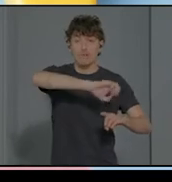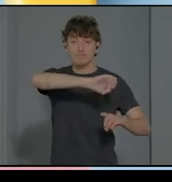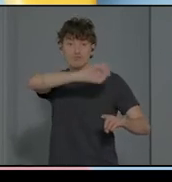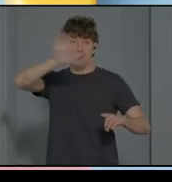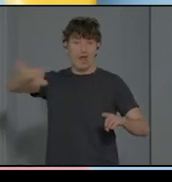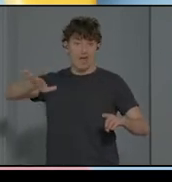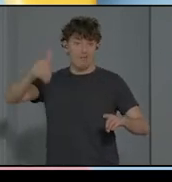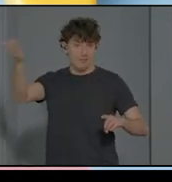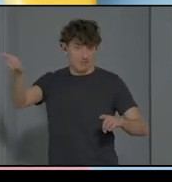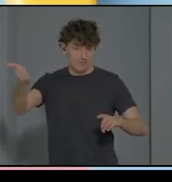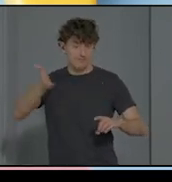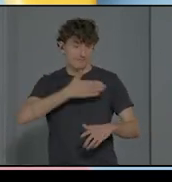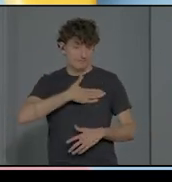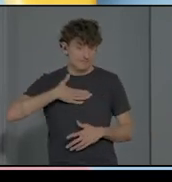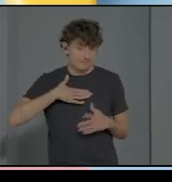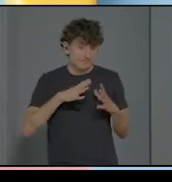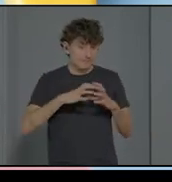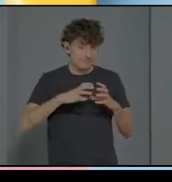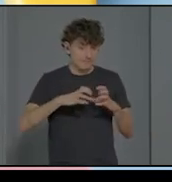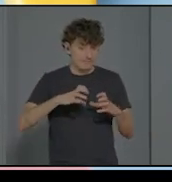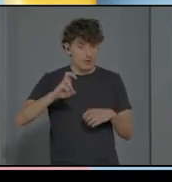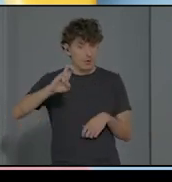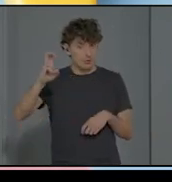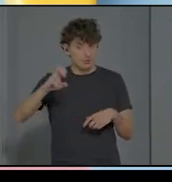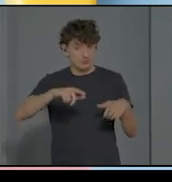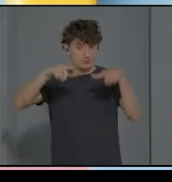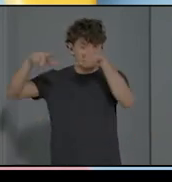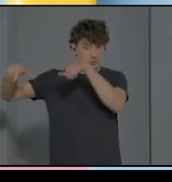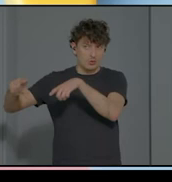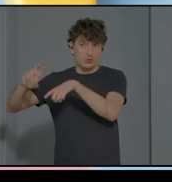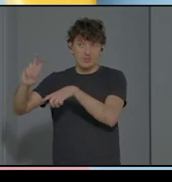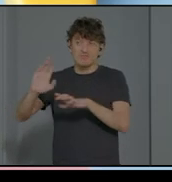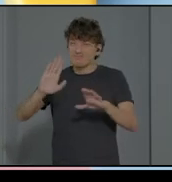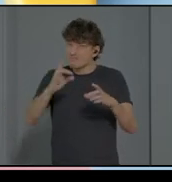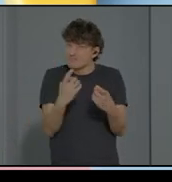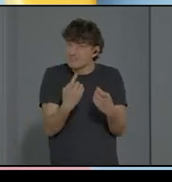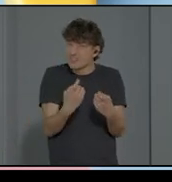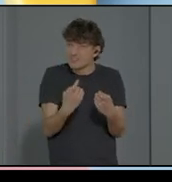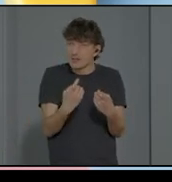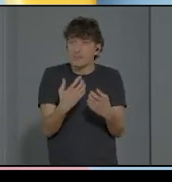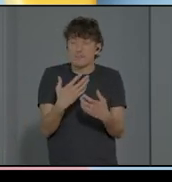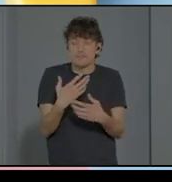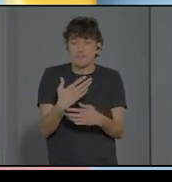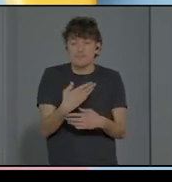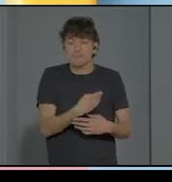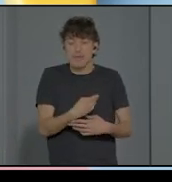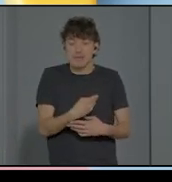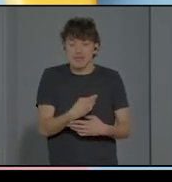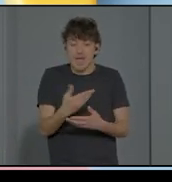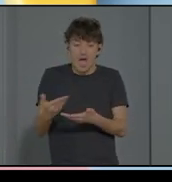llevarlo a otro sitio. Pero necesitaba la ayuda del cachorro, una ayuda de forma automatica, pero